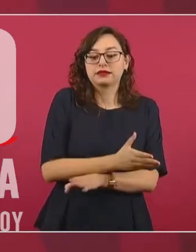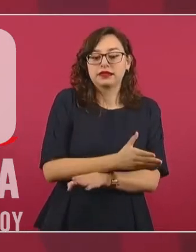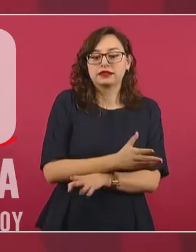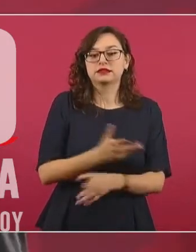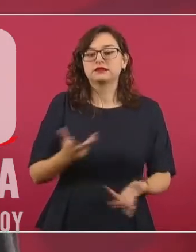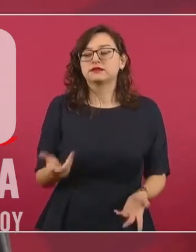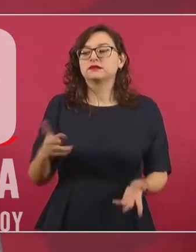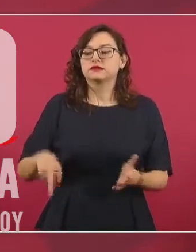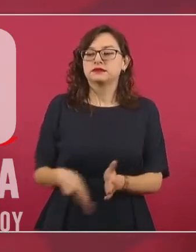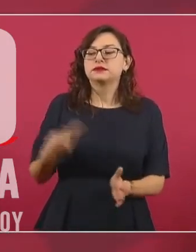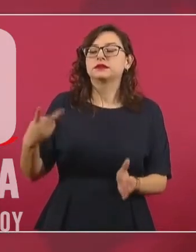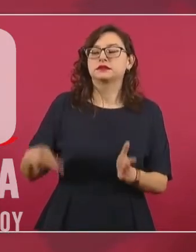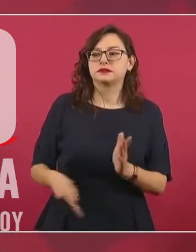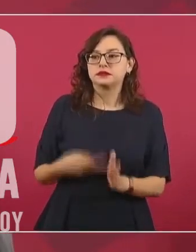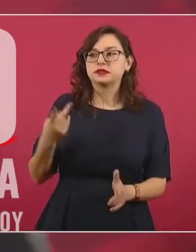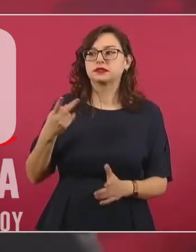enojan mucho,